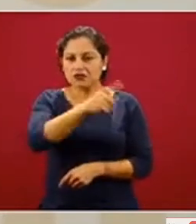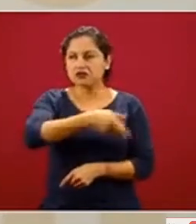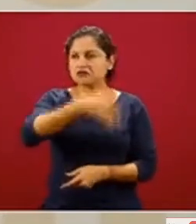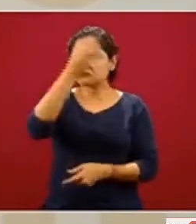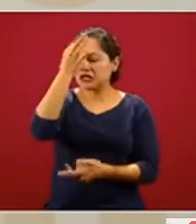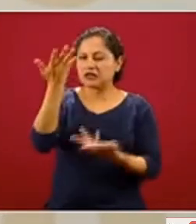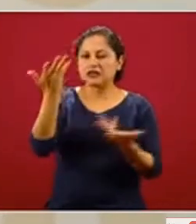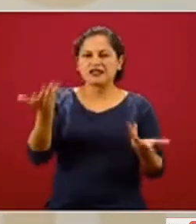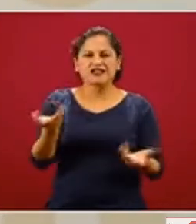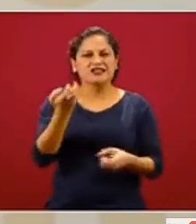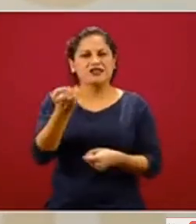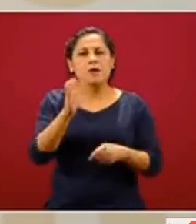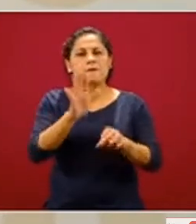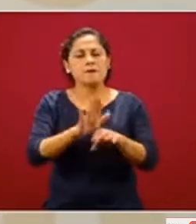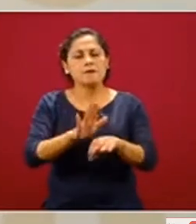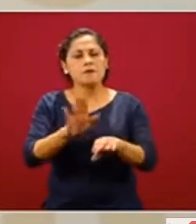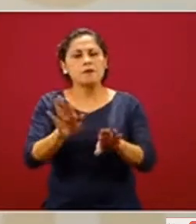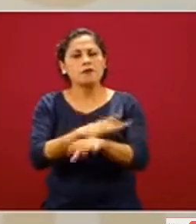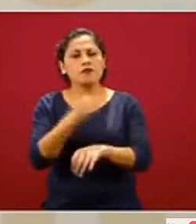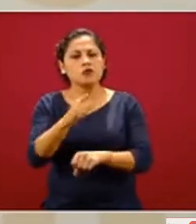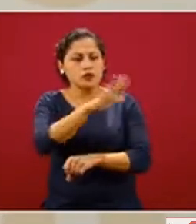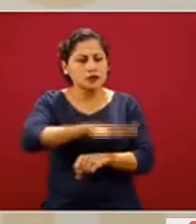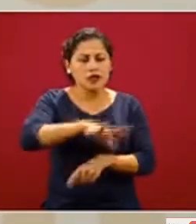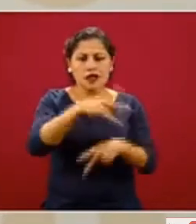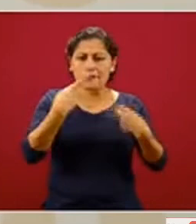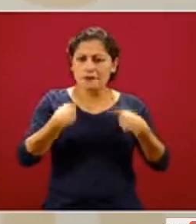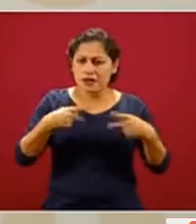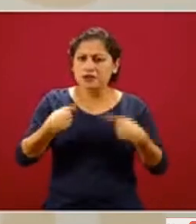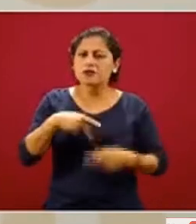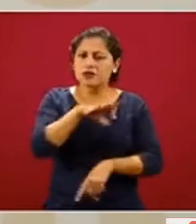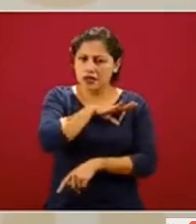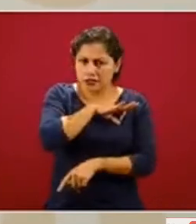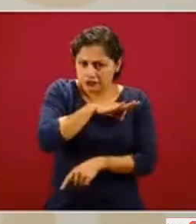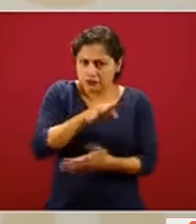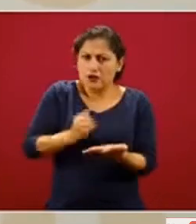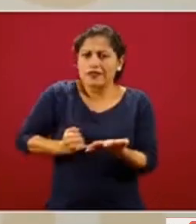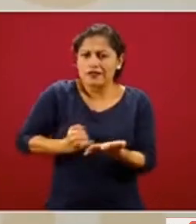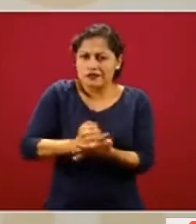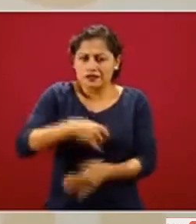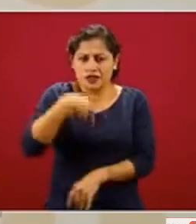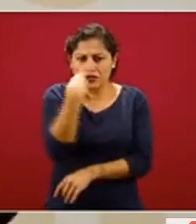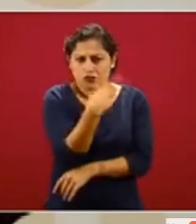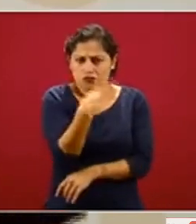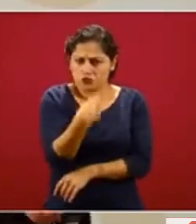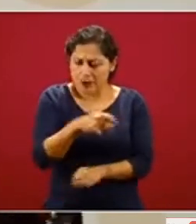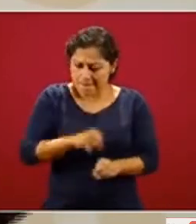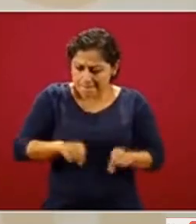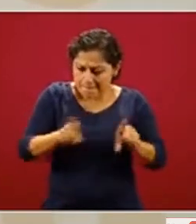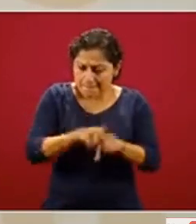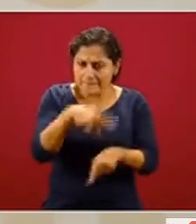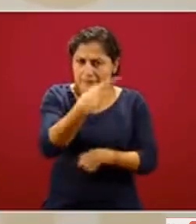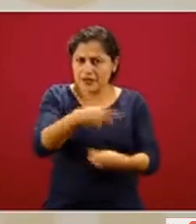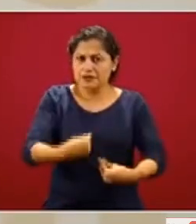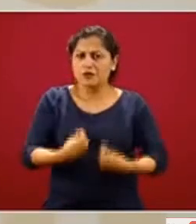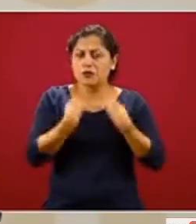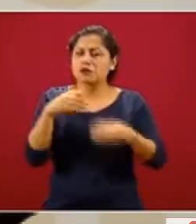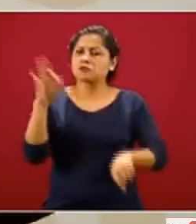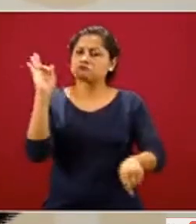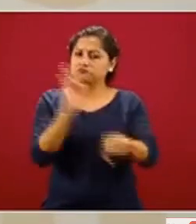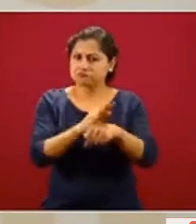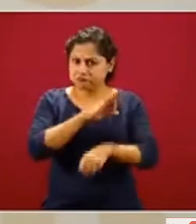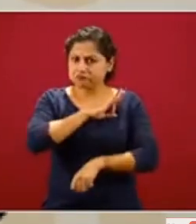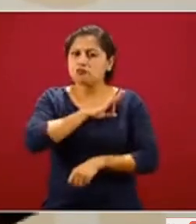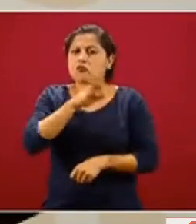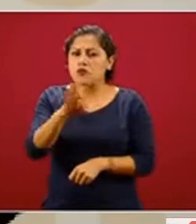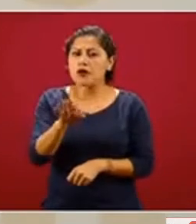pueblo, de las personas, de tomar decisiones saludables, protegerse a sí mismos y además ejercer